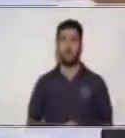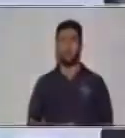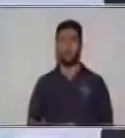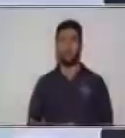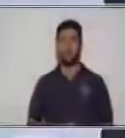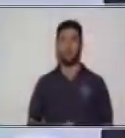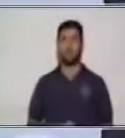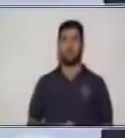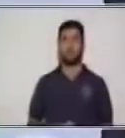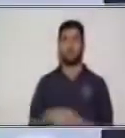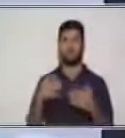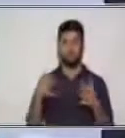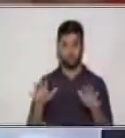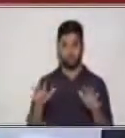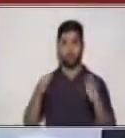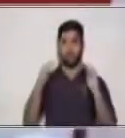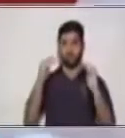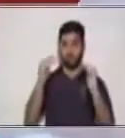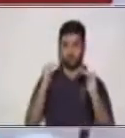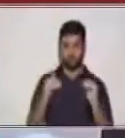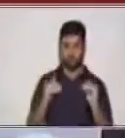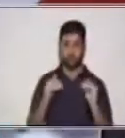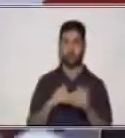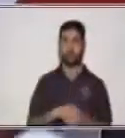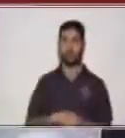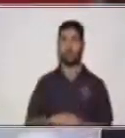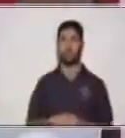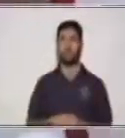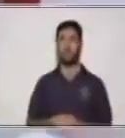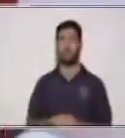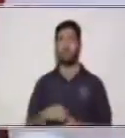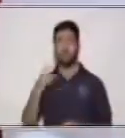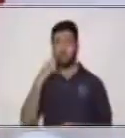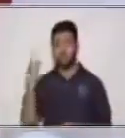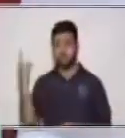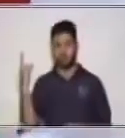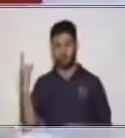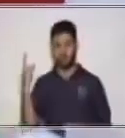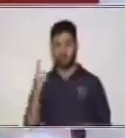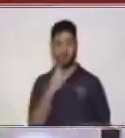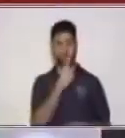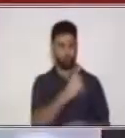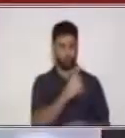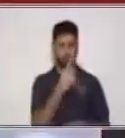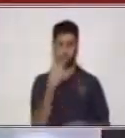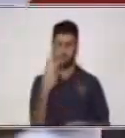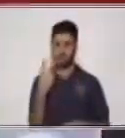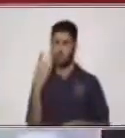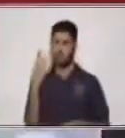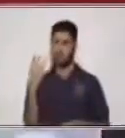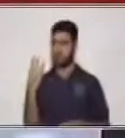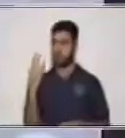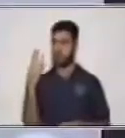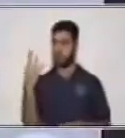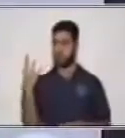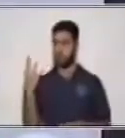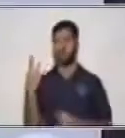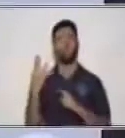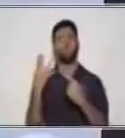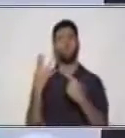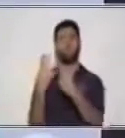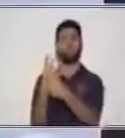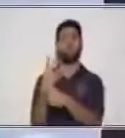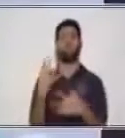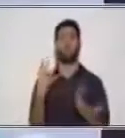tengo 50. Ahora, acá tengo 1, 2, 3, 4 monedas